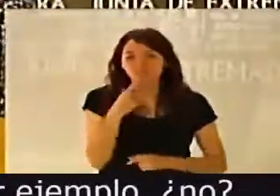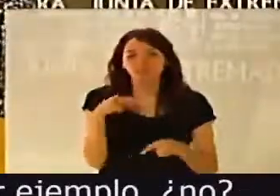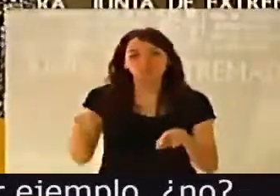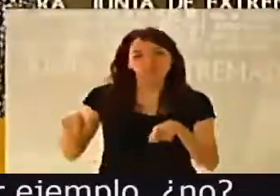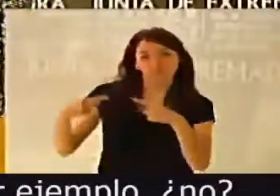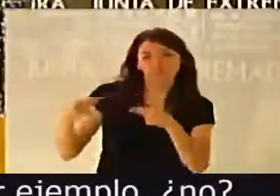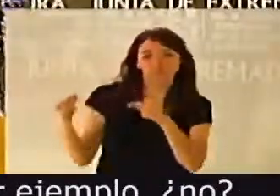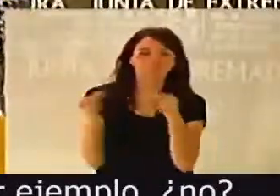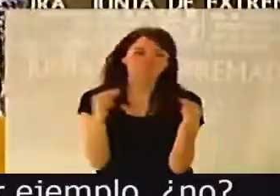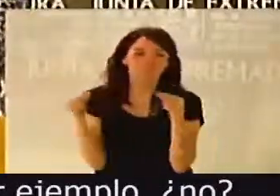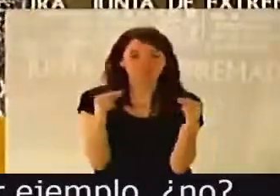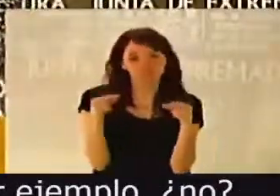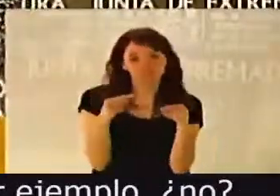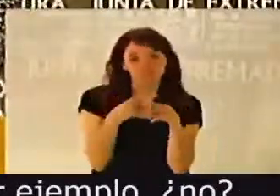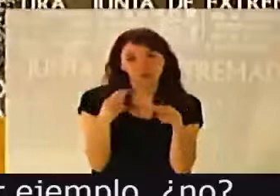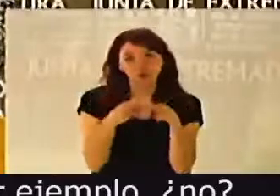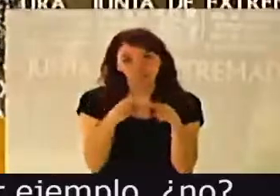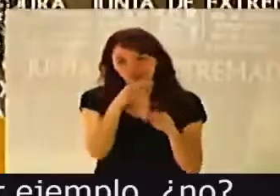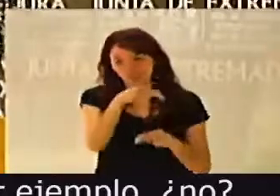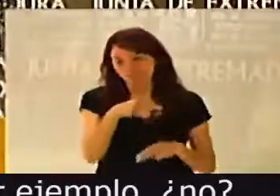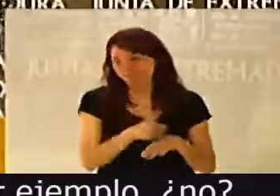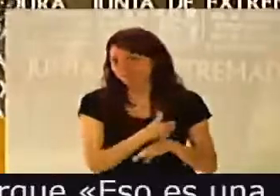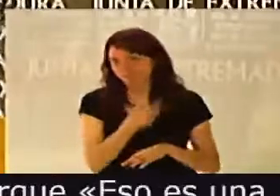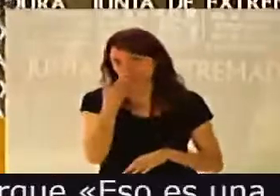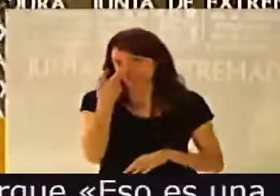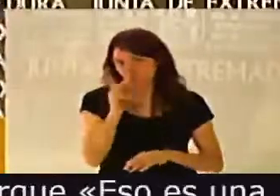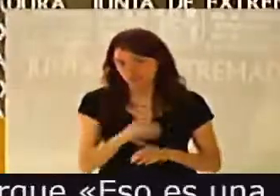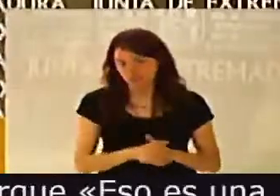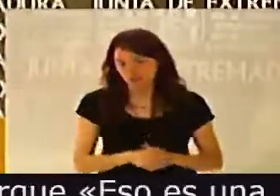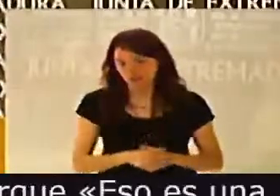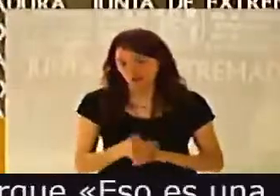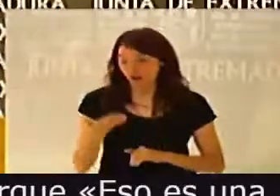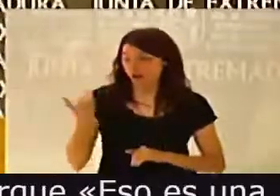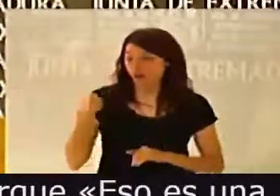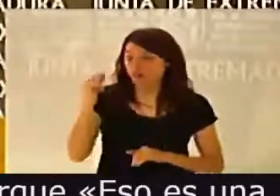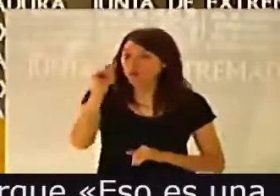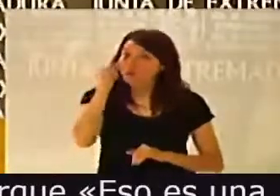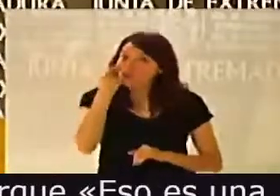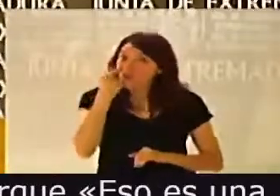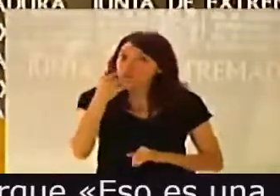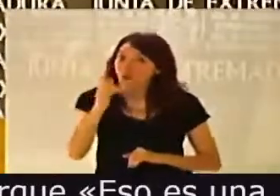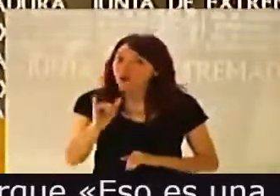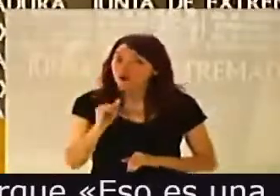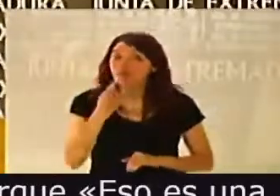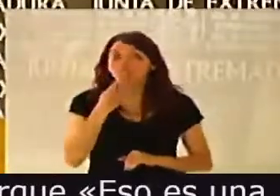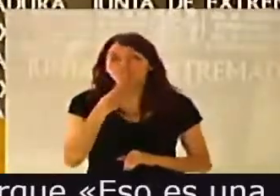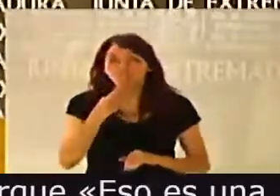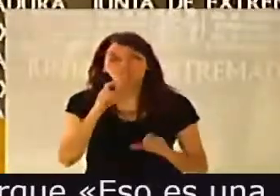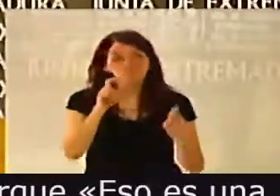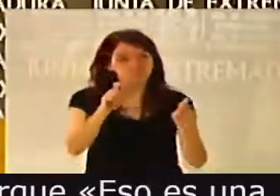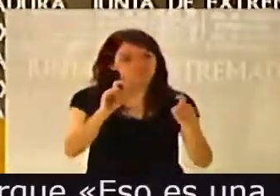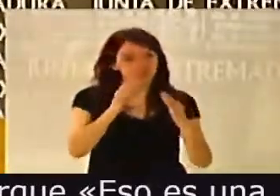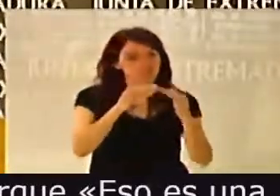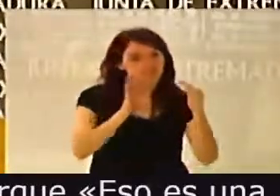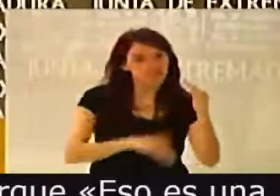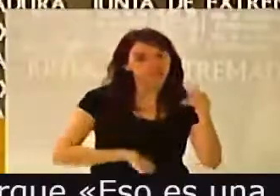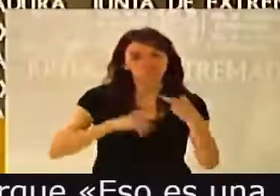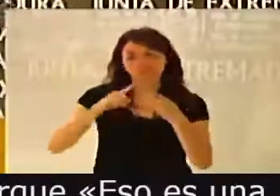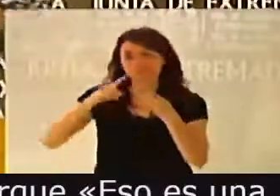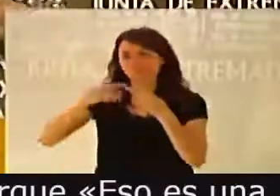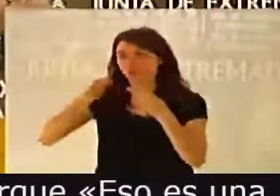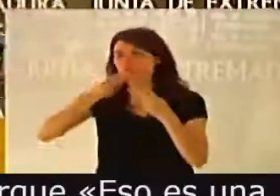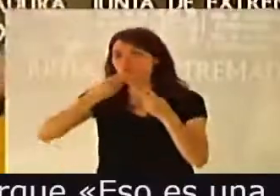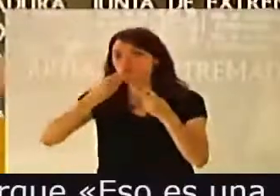usted puede decir que cuando estaba en Monago se recortaban profesores, aulas matinales, servicios de comedor